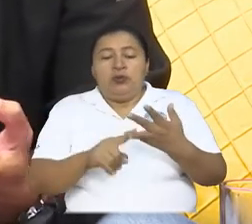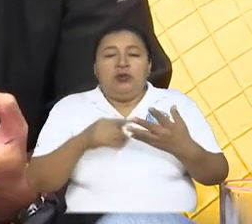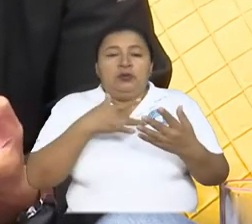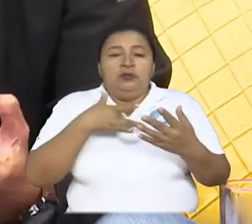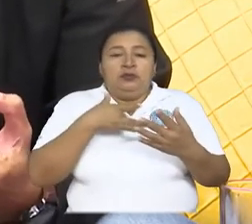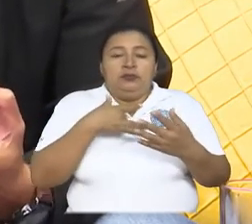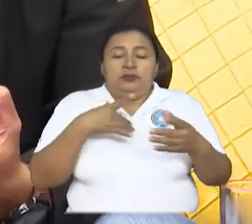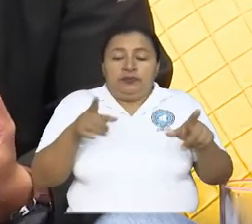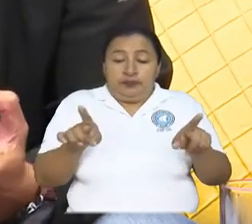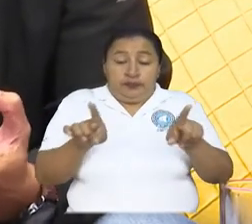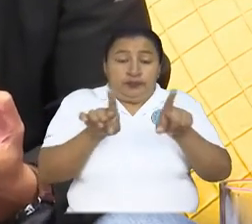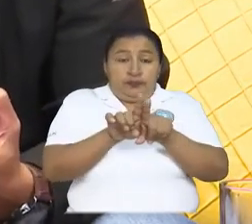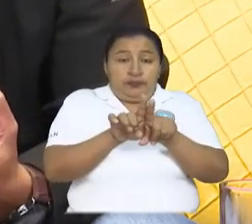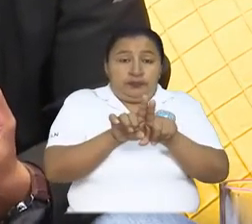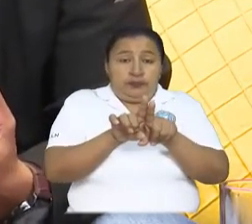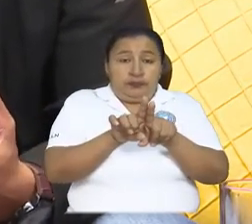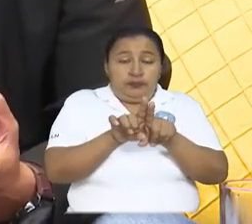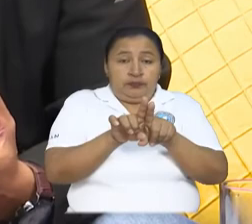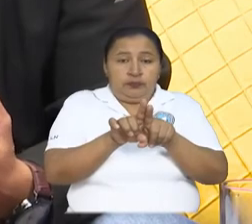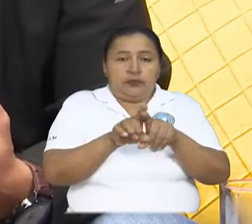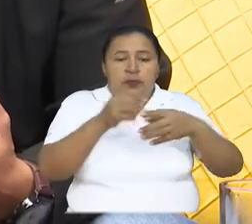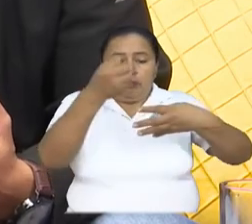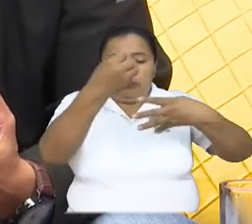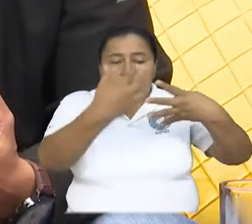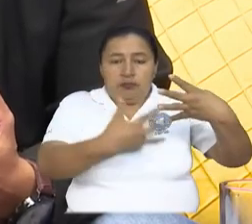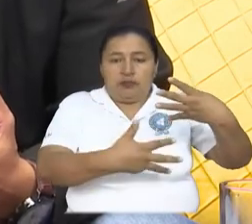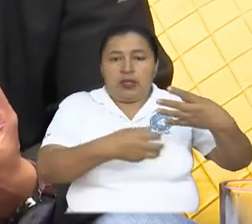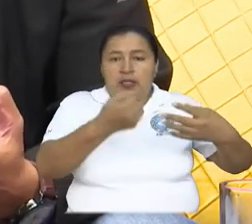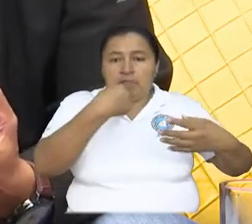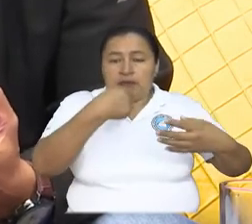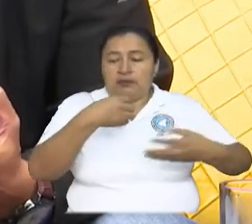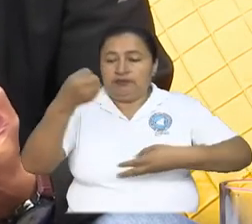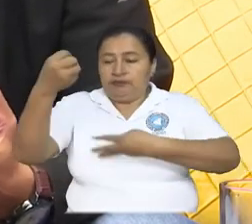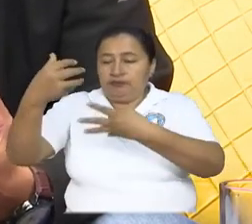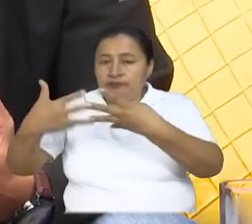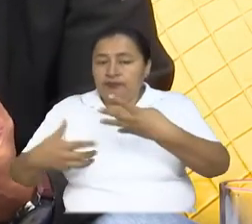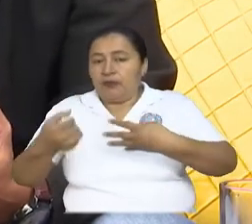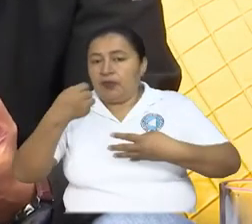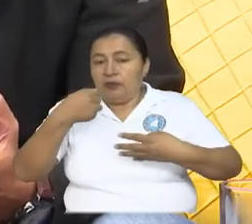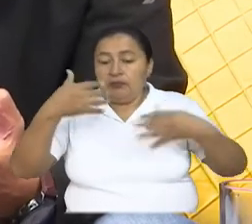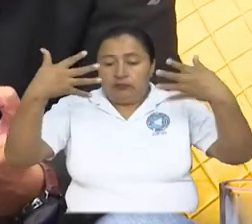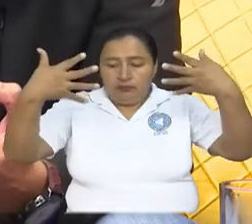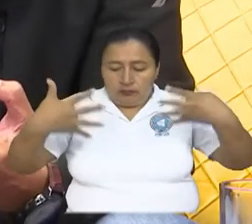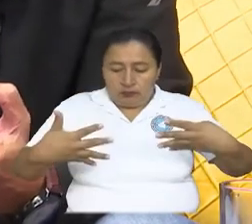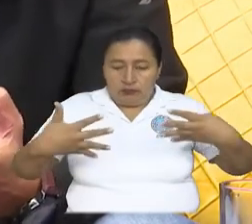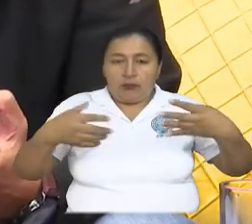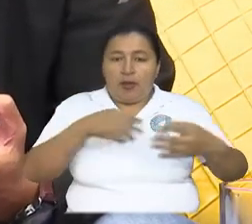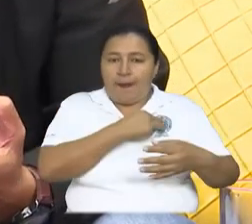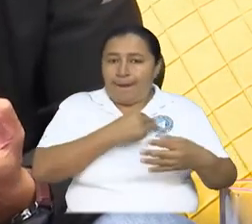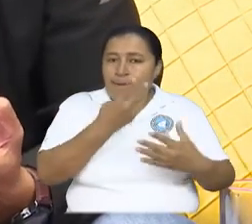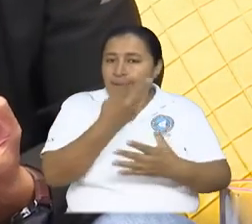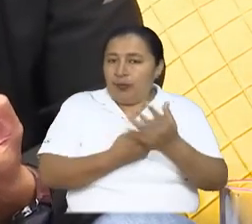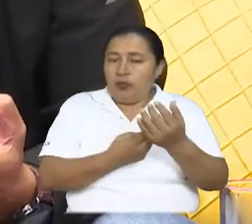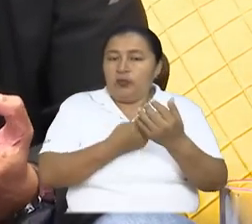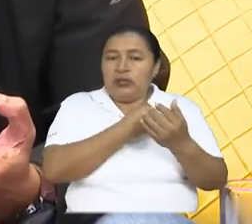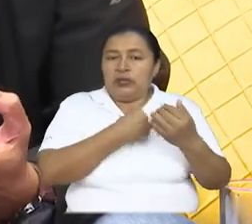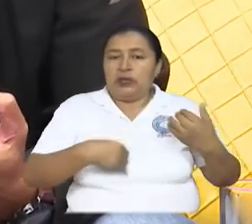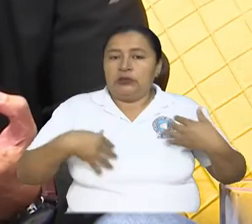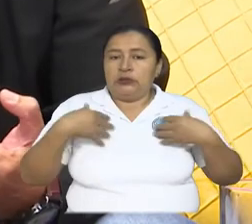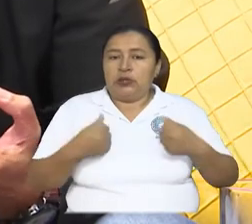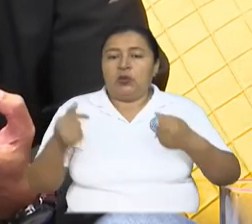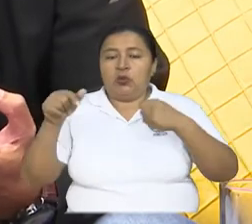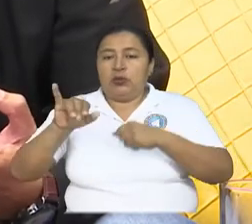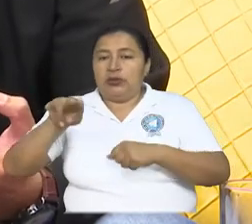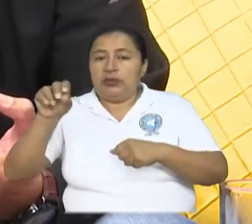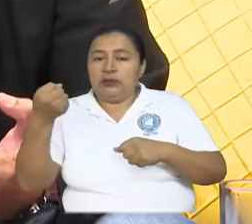homologar listas de medicamentos verdad que de alguna manera nos permita y resolverle